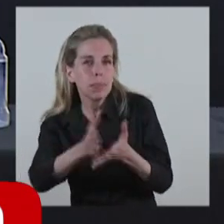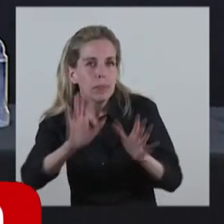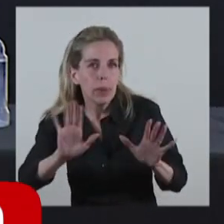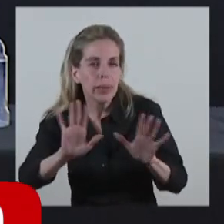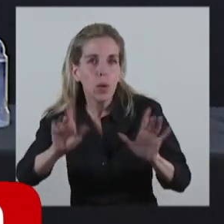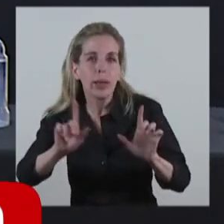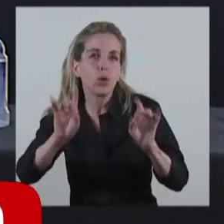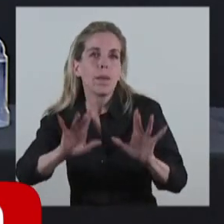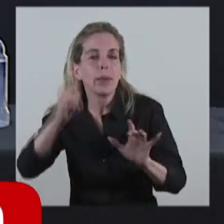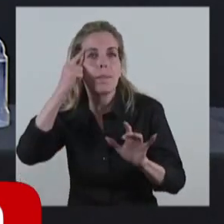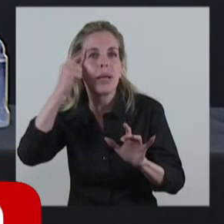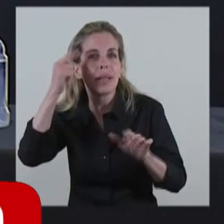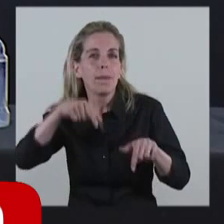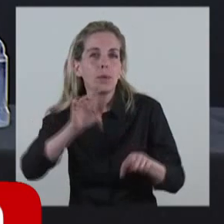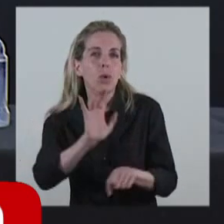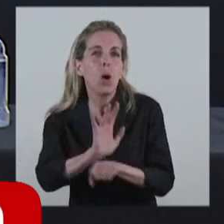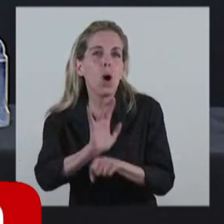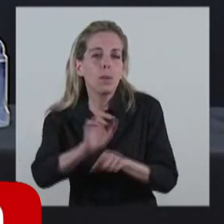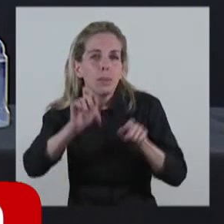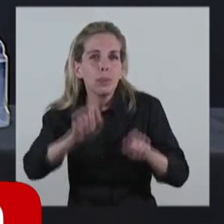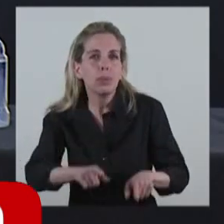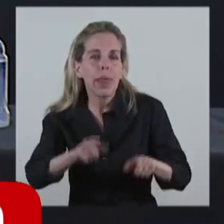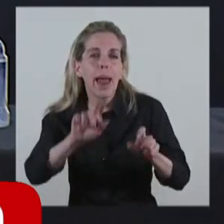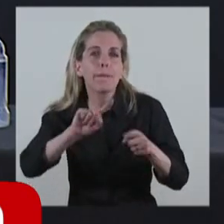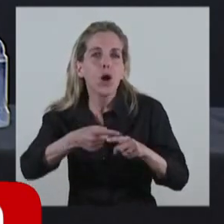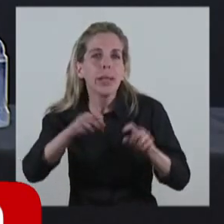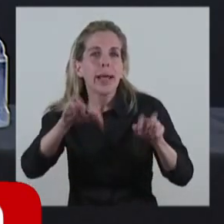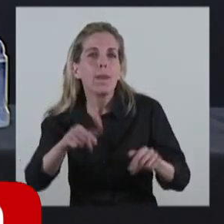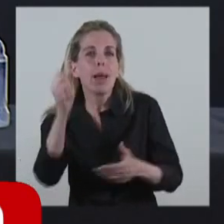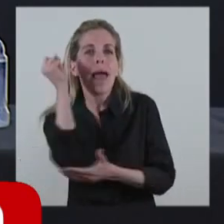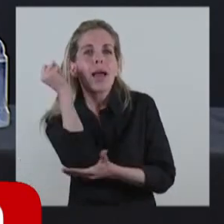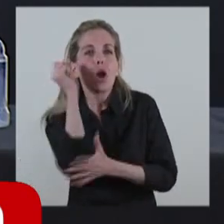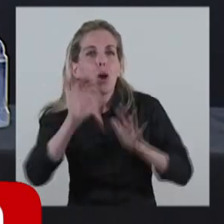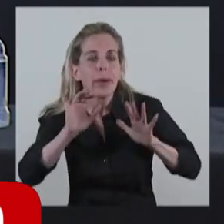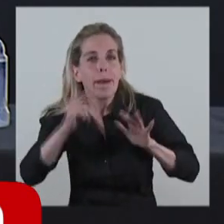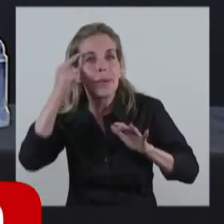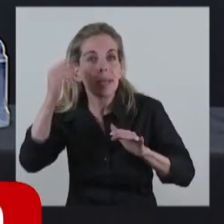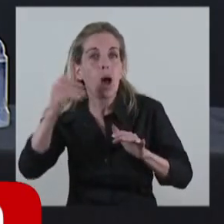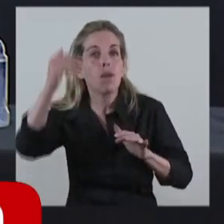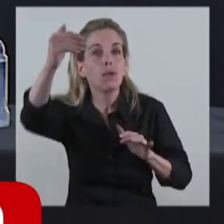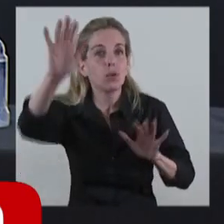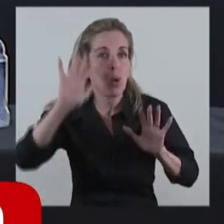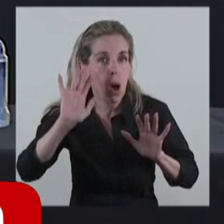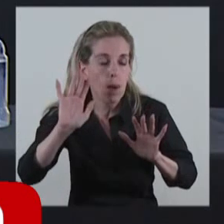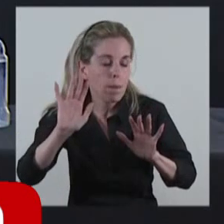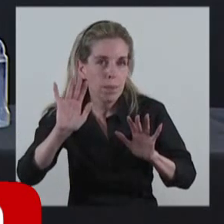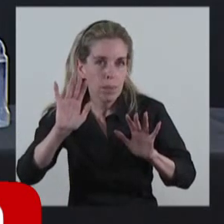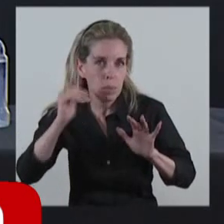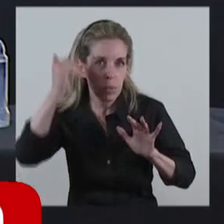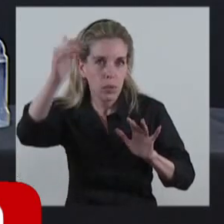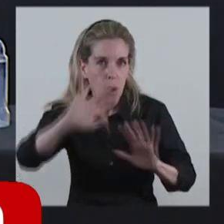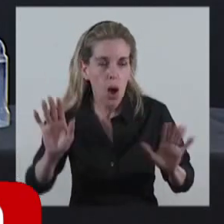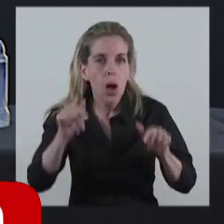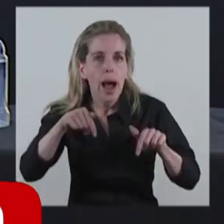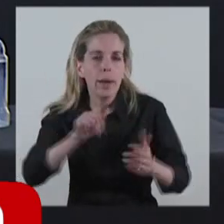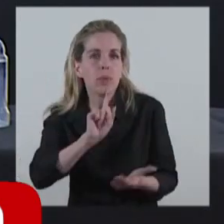lo que pensamos como característica de la política económica en el horizonte hacia el que apuntamos. Son